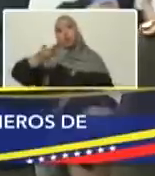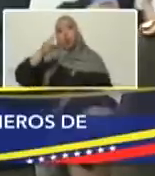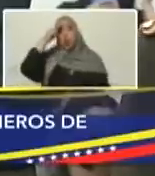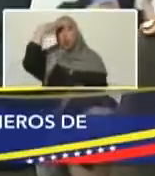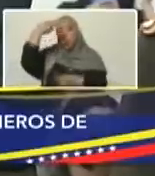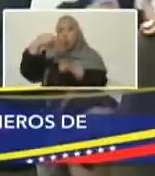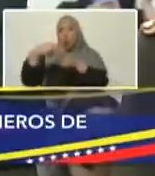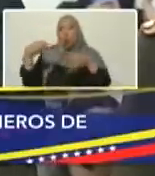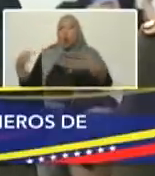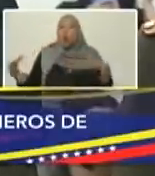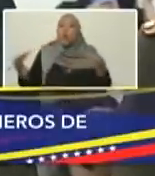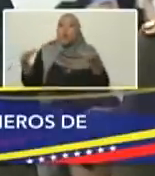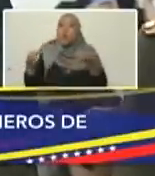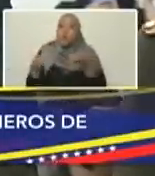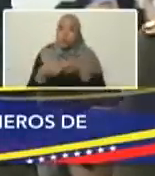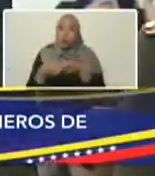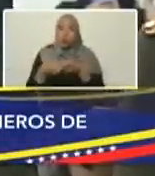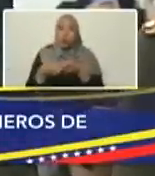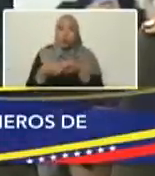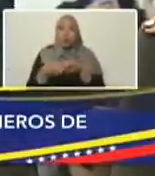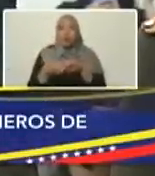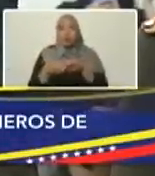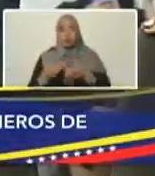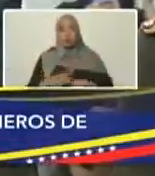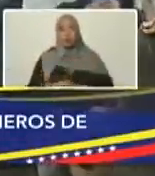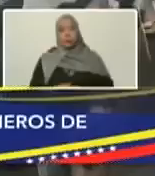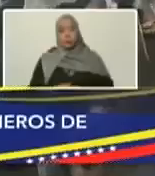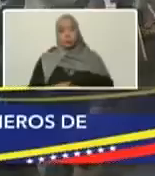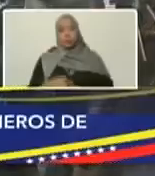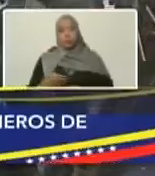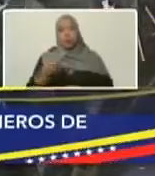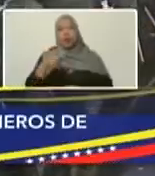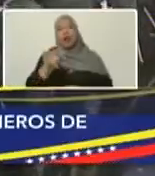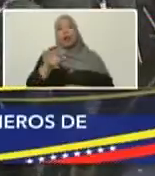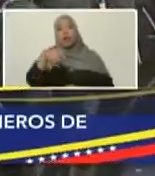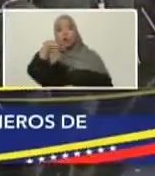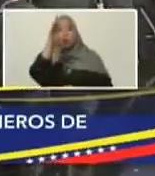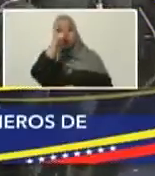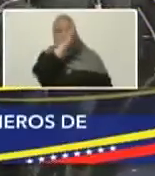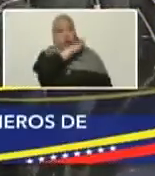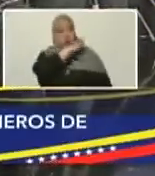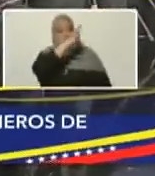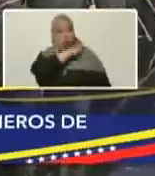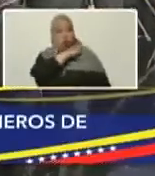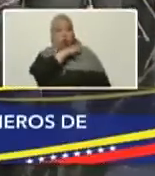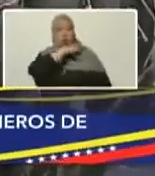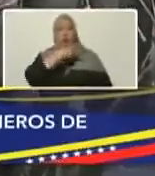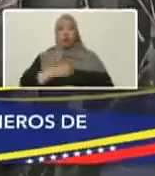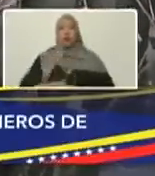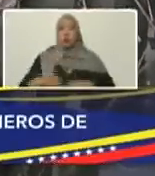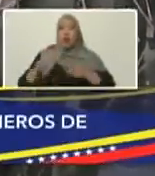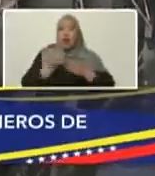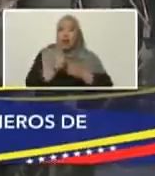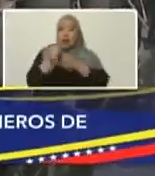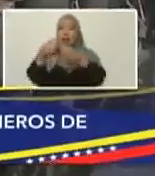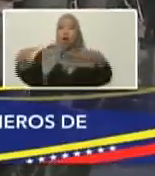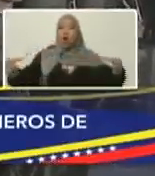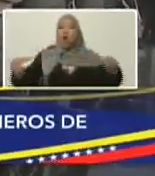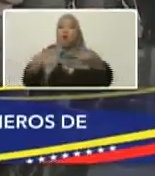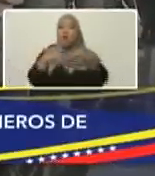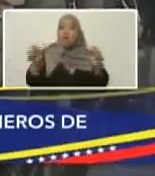grupo de oficiales al grado de general de brigada de nuestra